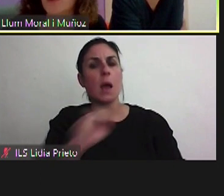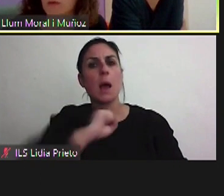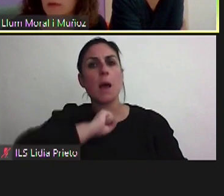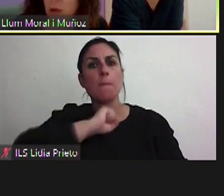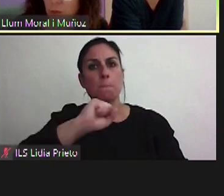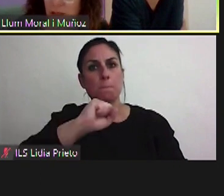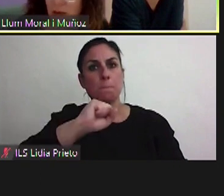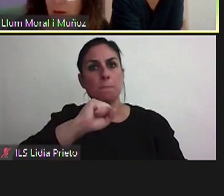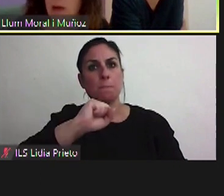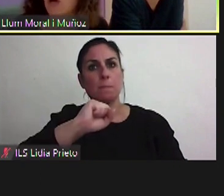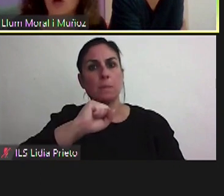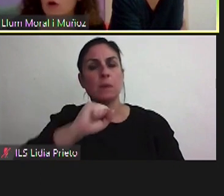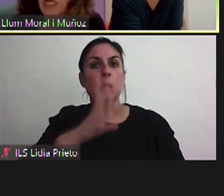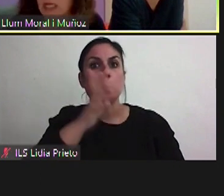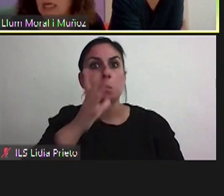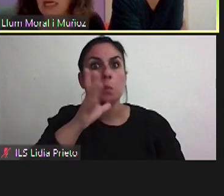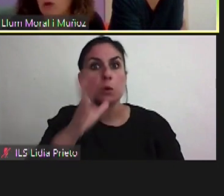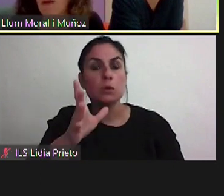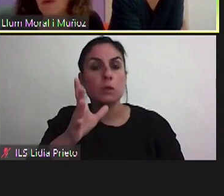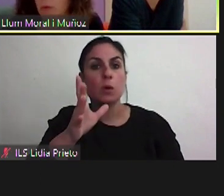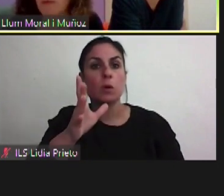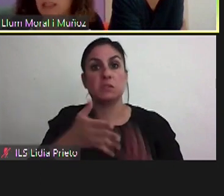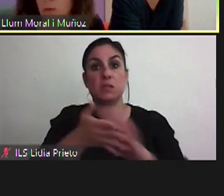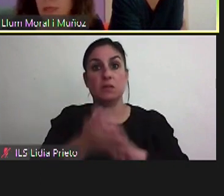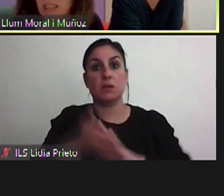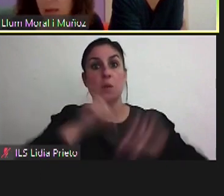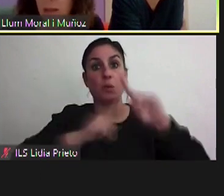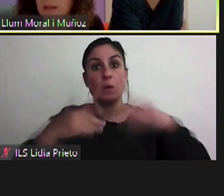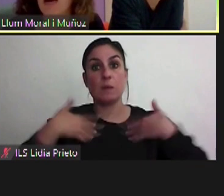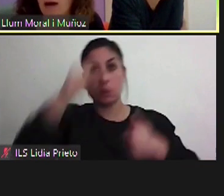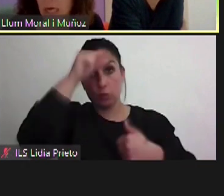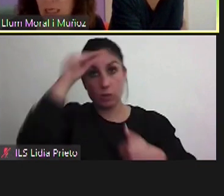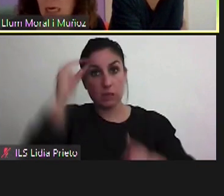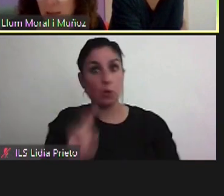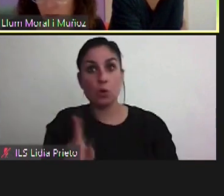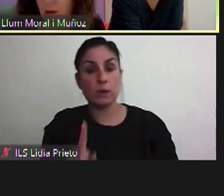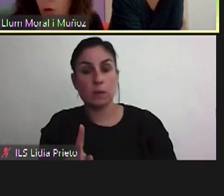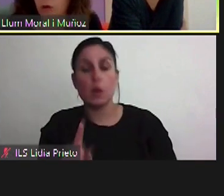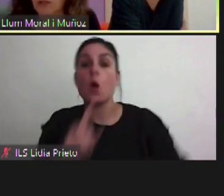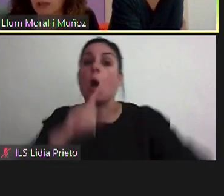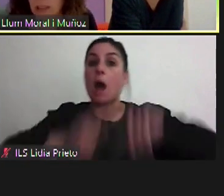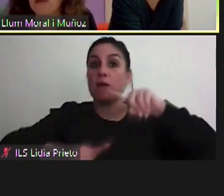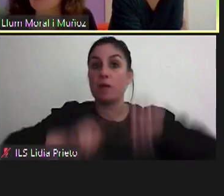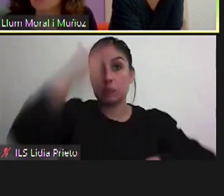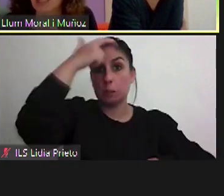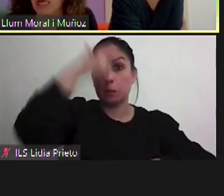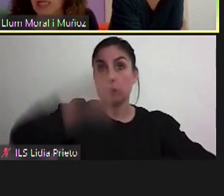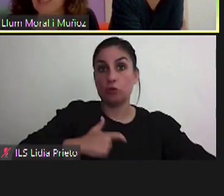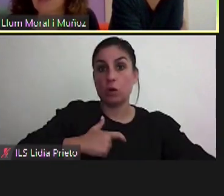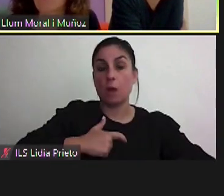explicación en un problema de salud mental. Lo que no quiere decir que ninguna persona con problemas de salud mental sea mala. A ver, las hayas, con,